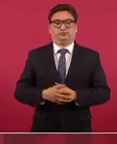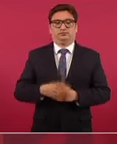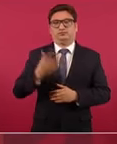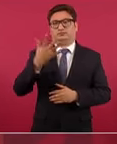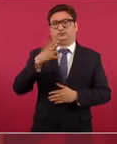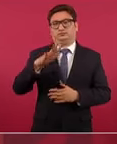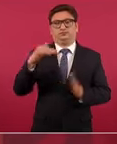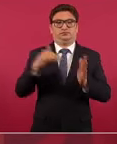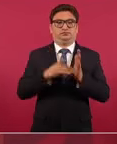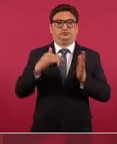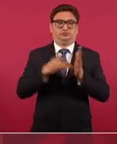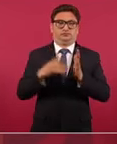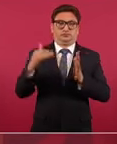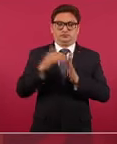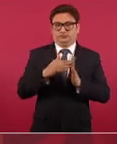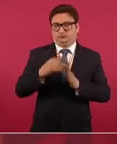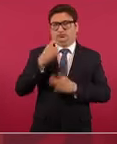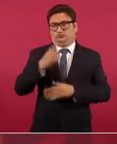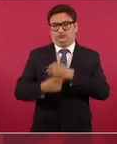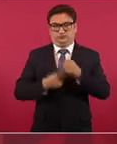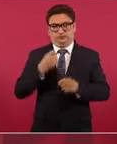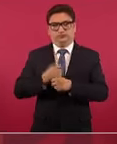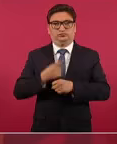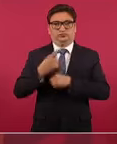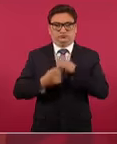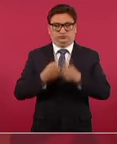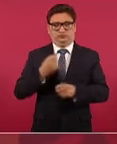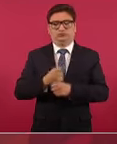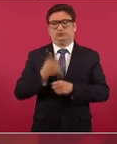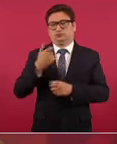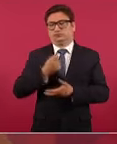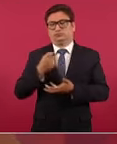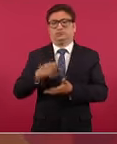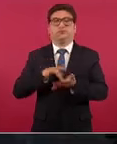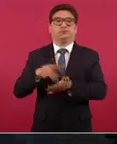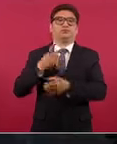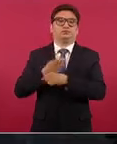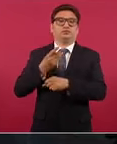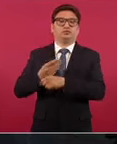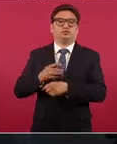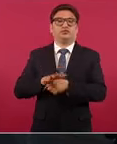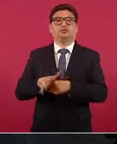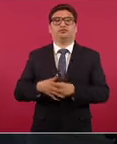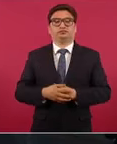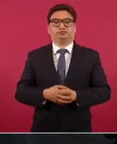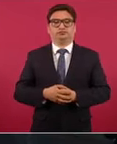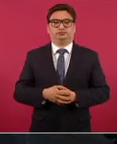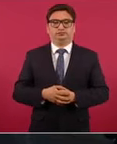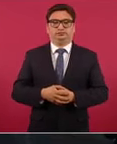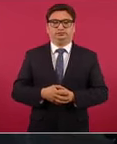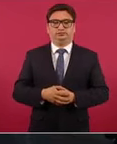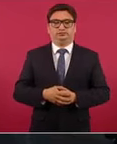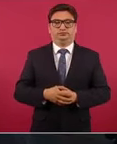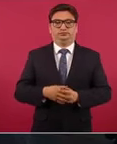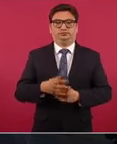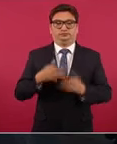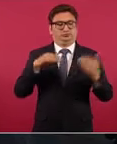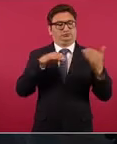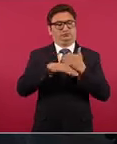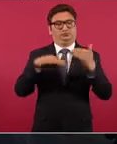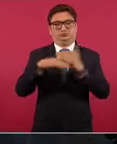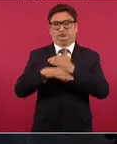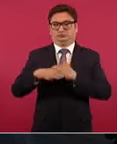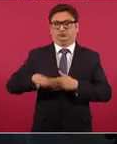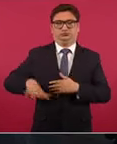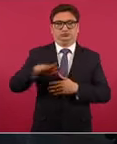mil millones de pesos al año para mantener 10 carreteras